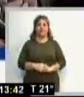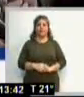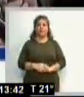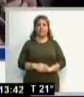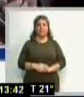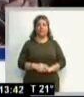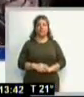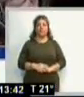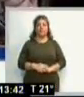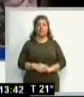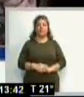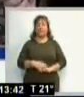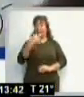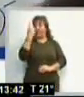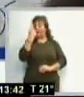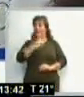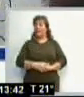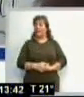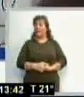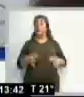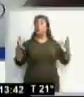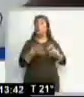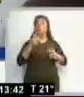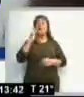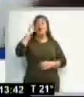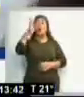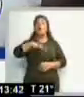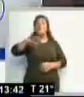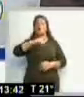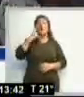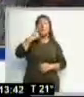Y enseguida, un grupo de abuelos del barrio municipal se manifestaron en el...